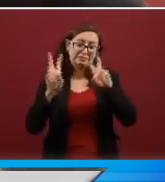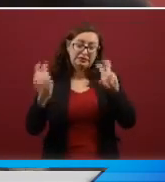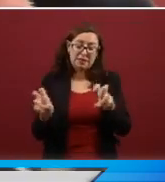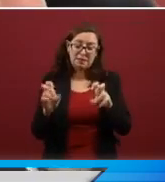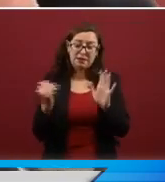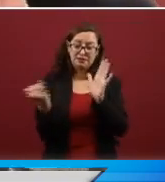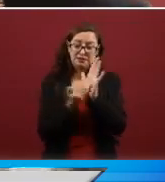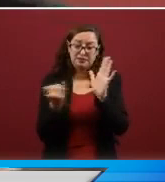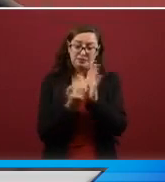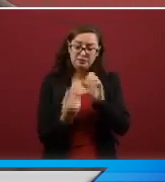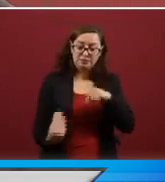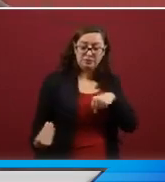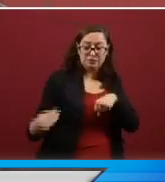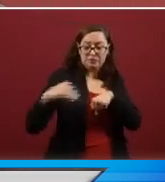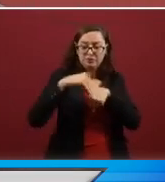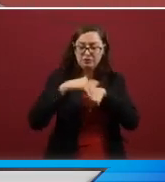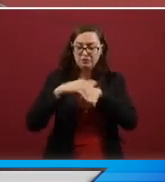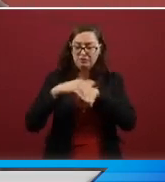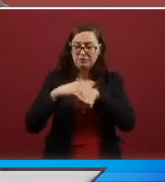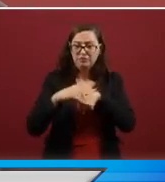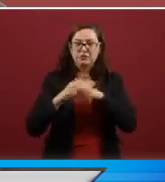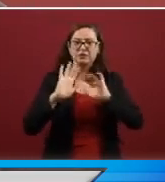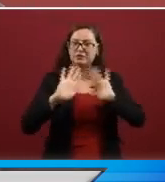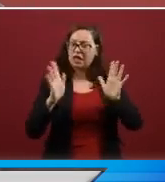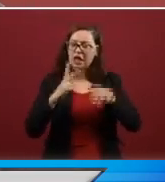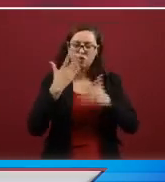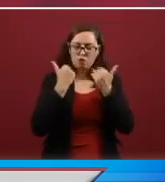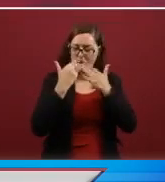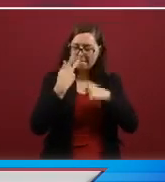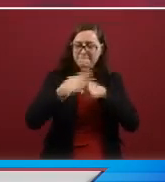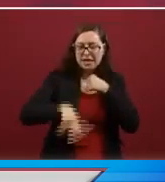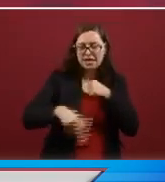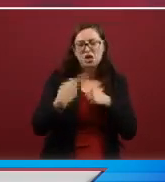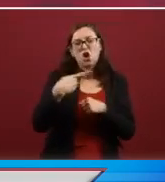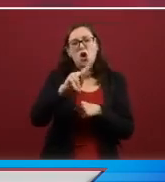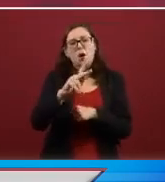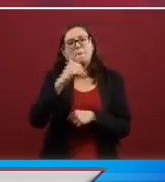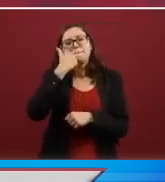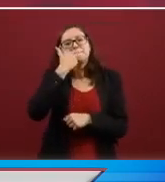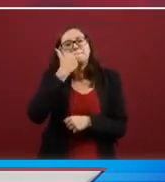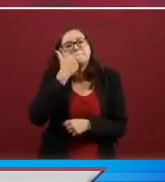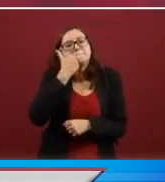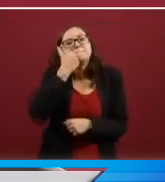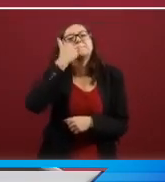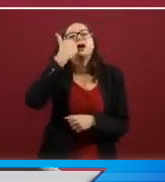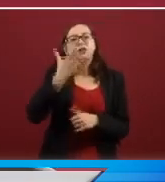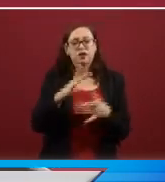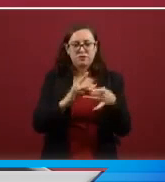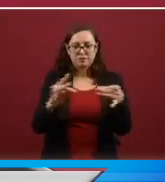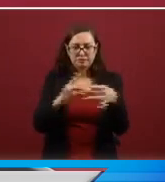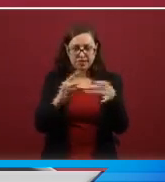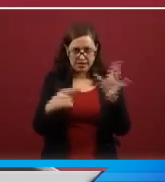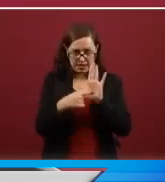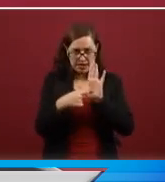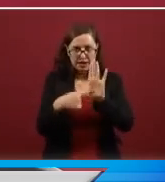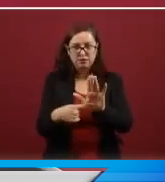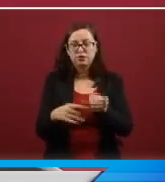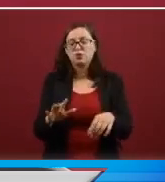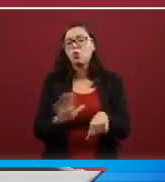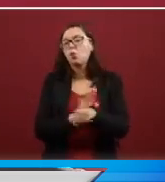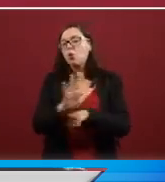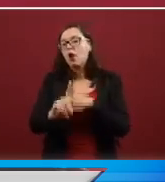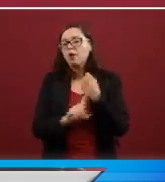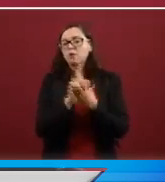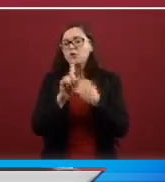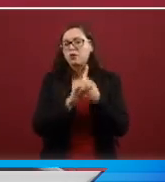compras adicionales. No era aceptable para el presidente ser tercer país seguro y que no formara parte del acuerdo firmado con Estados Unidos el